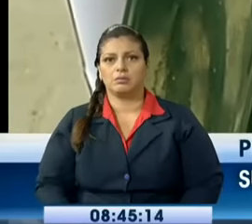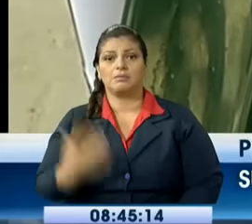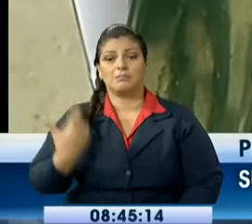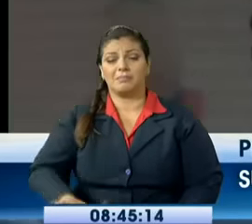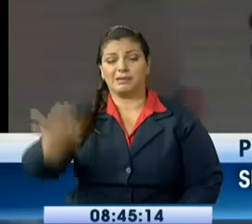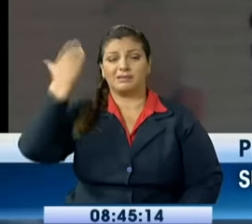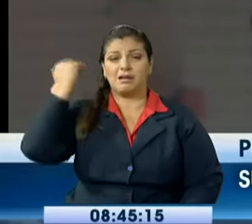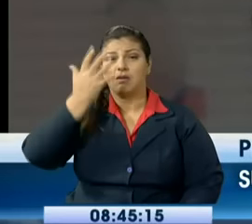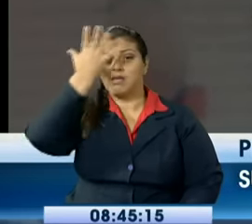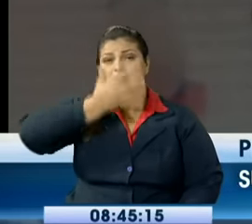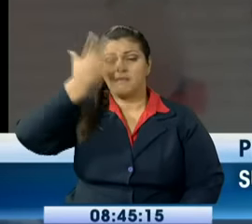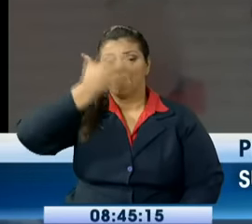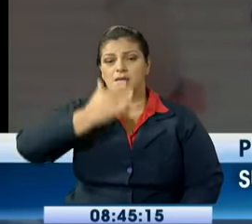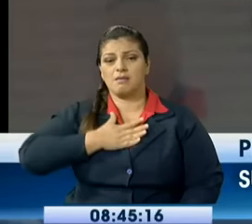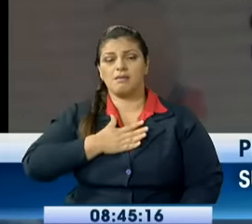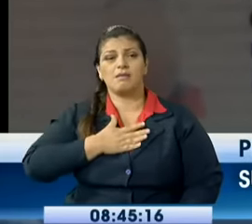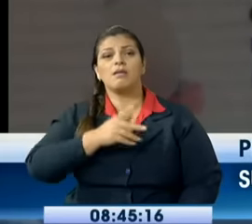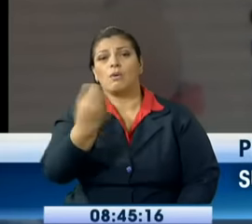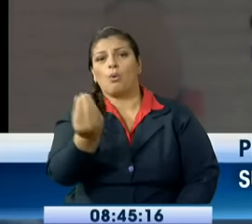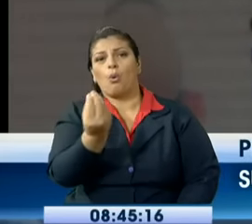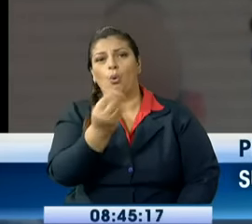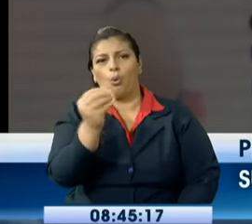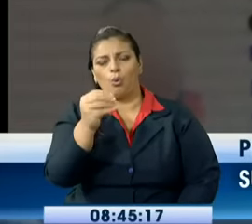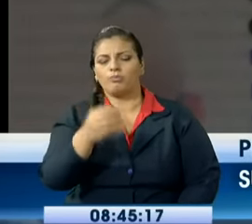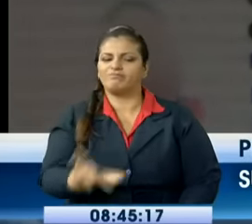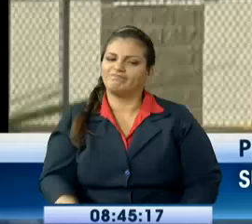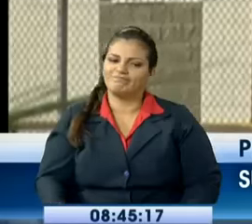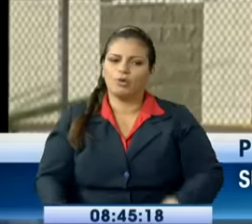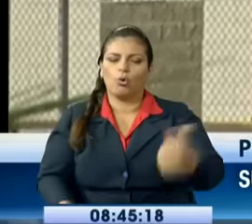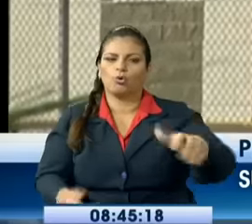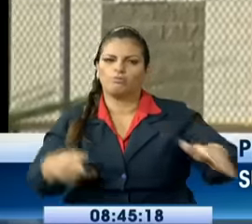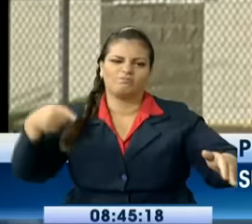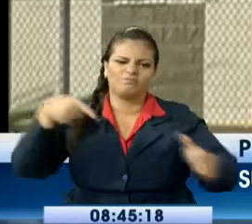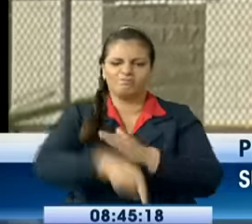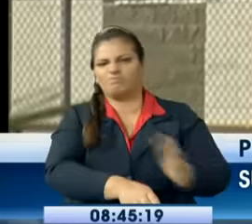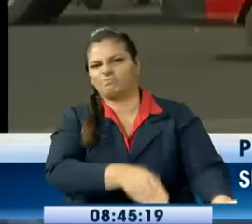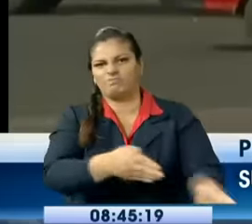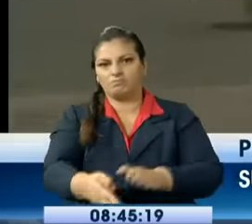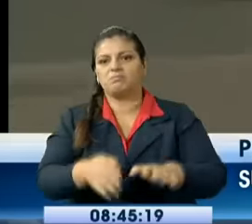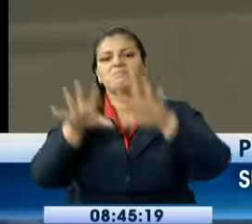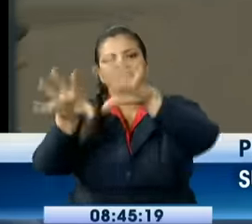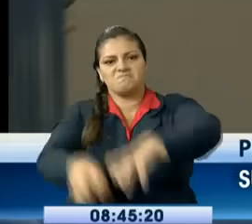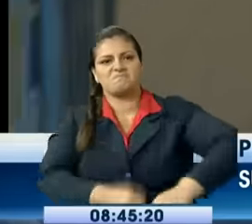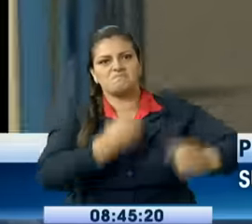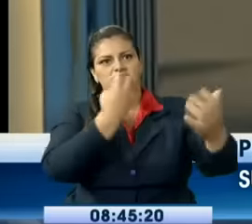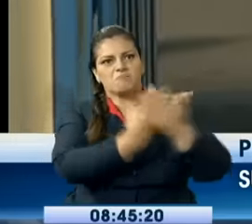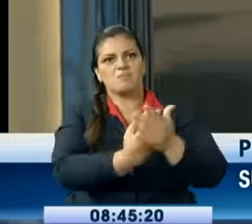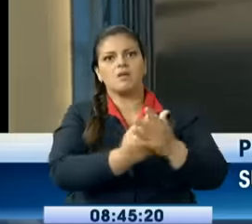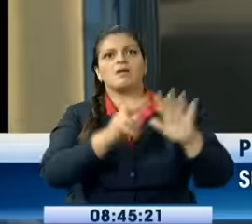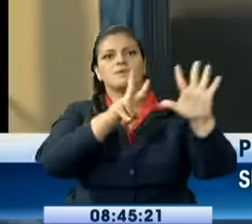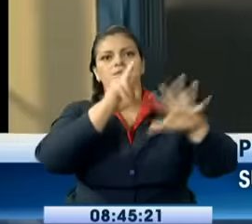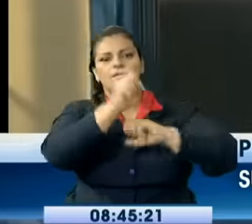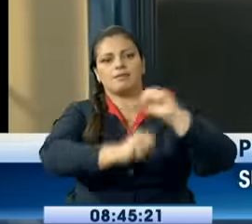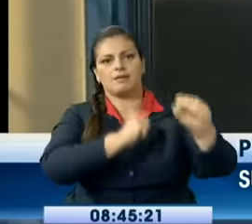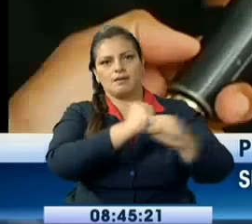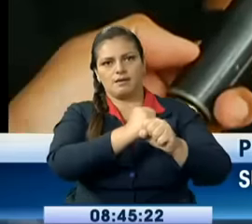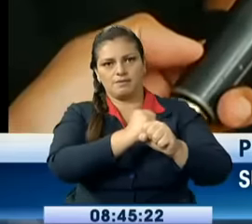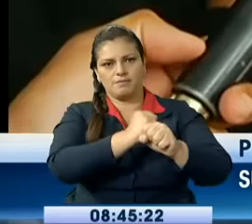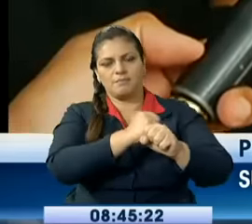asesinato. 7 años estuvo en la cárcel de La Tacunga, pero el pasado 16 de agosto fue trasladado a